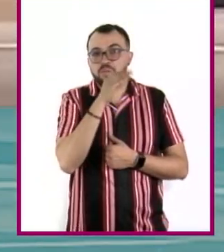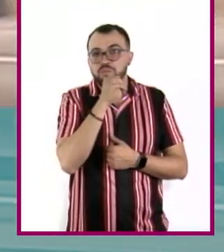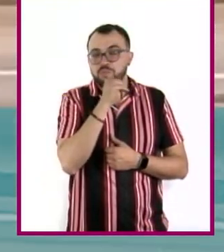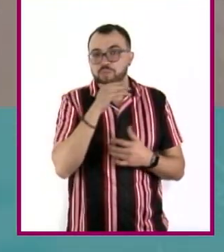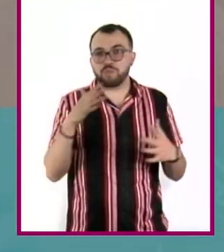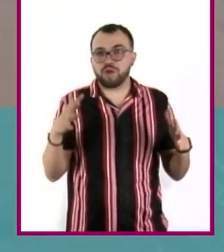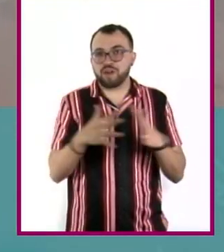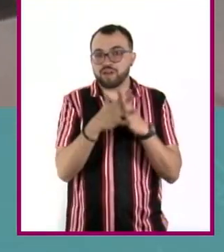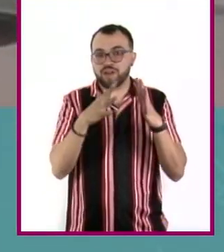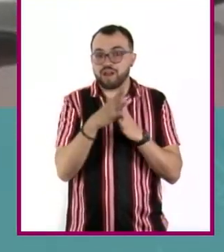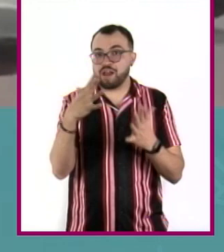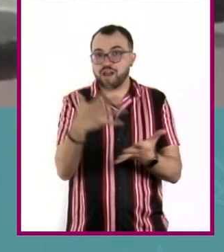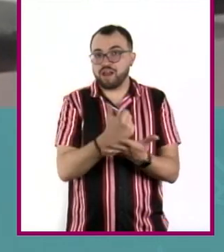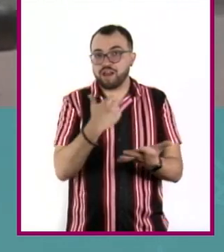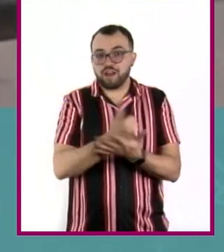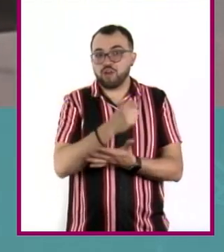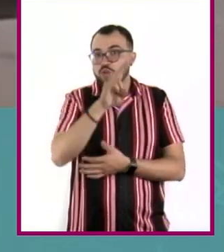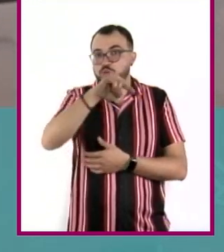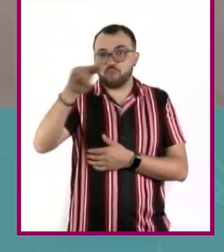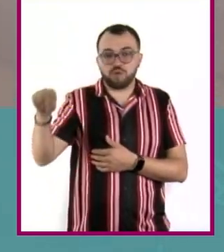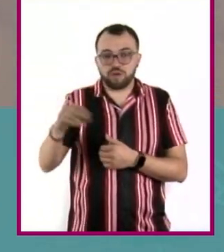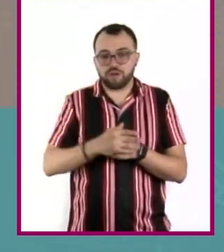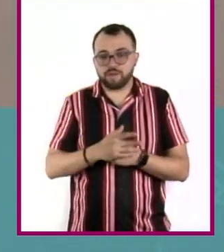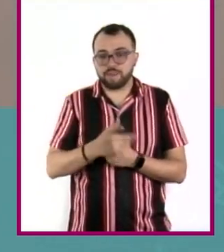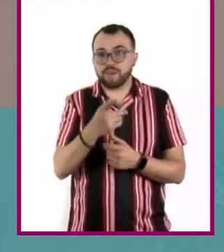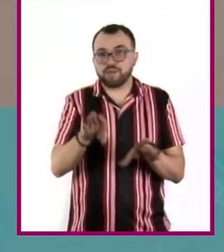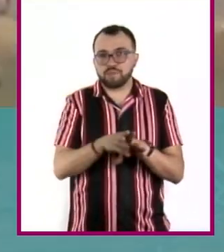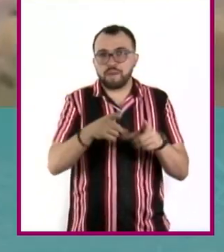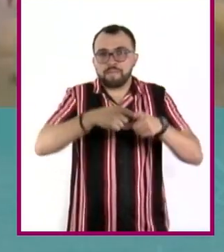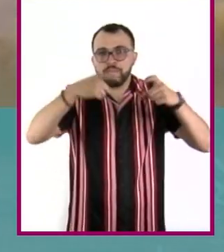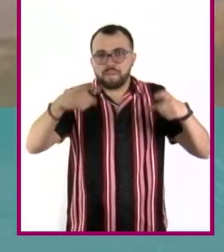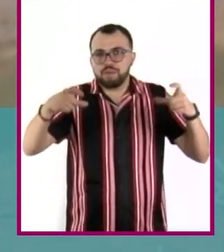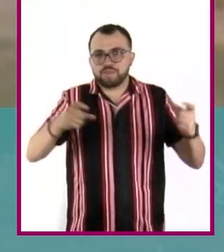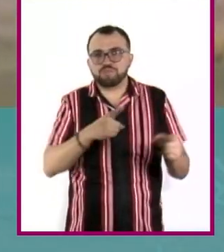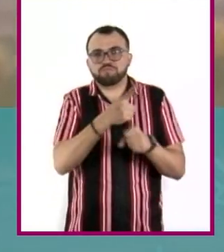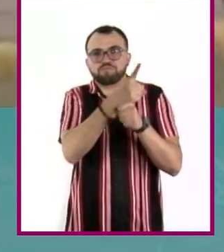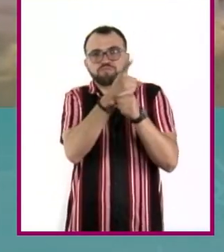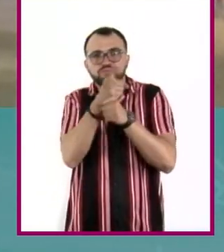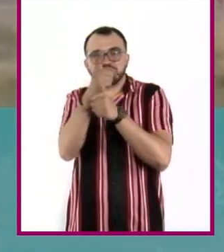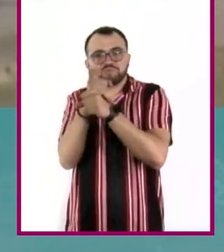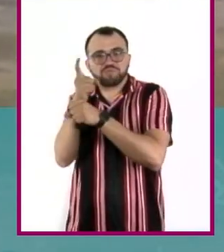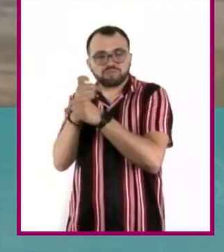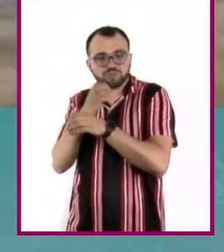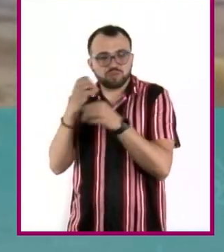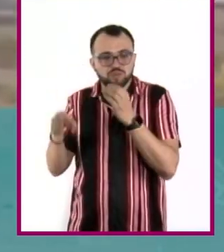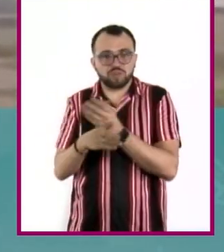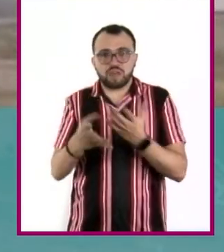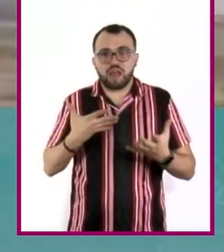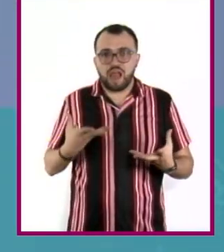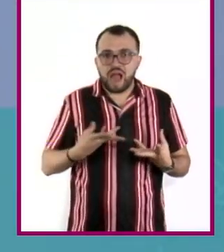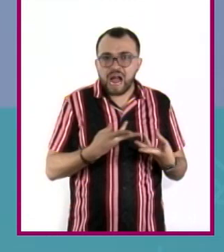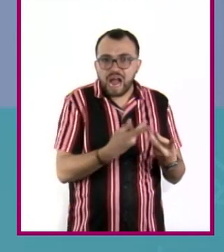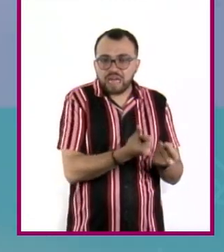sola guerra, en su notable sobredimensionamiento militar, reflejado en su gasto en defensa.